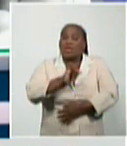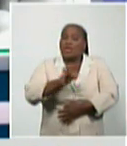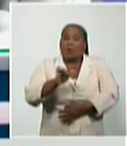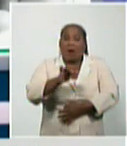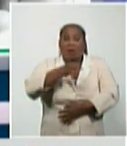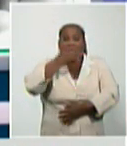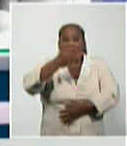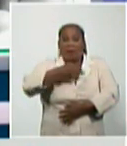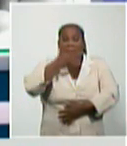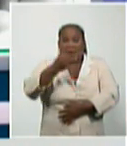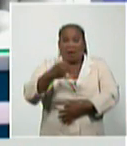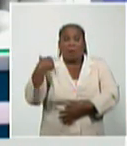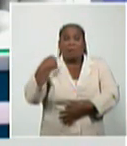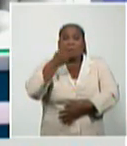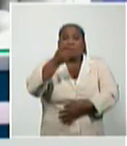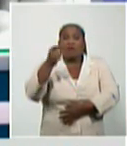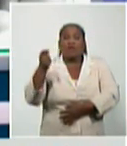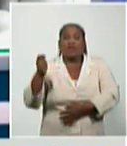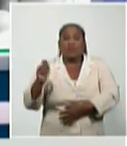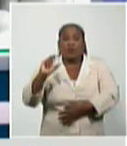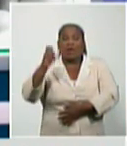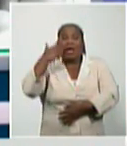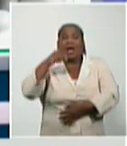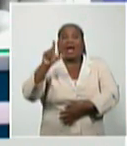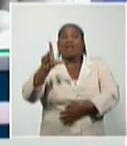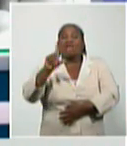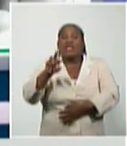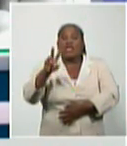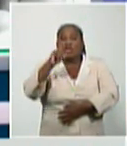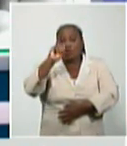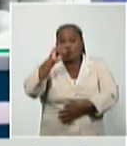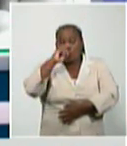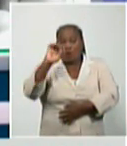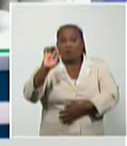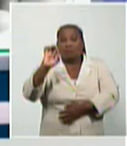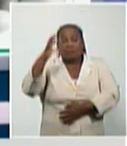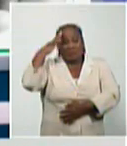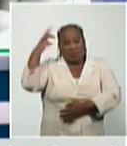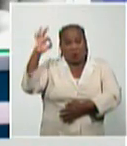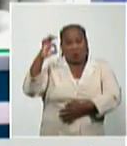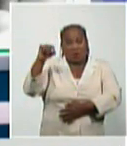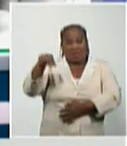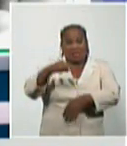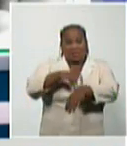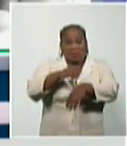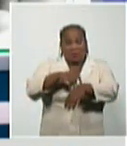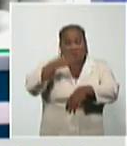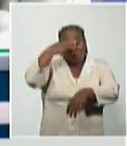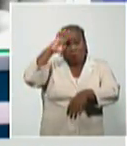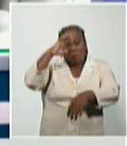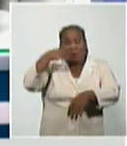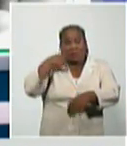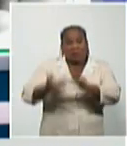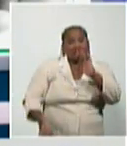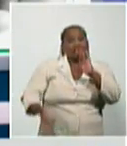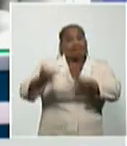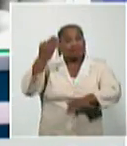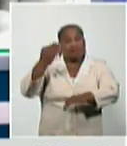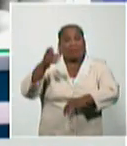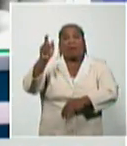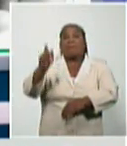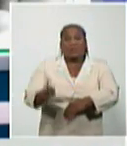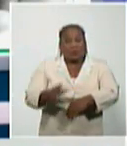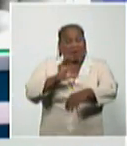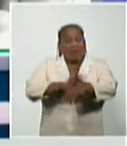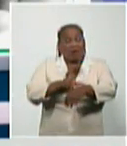el profesor Manuel Calviño en estos momentos en que Cuba vive un nuevo alza, una nueva alza de contagios, también un